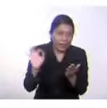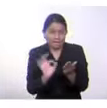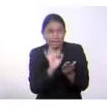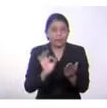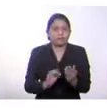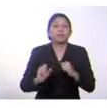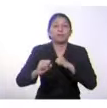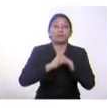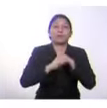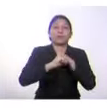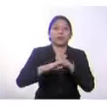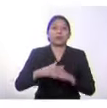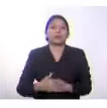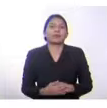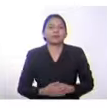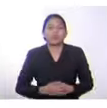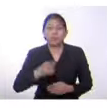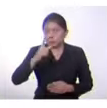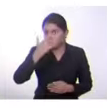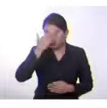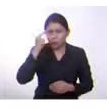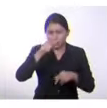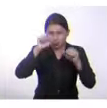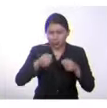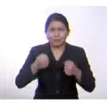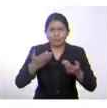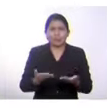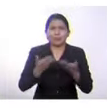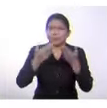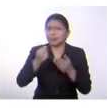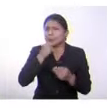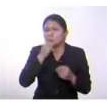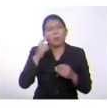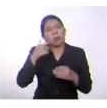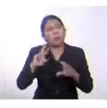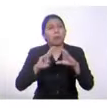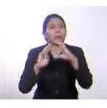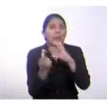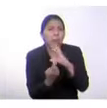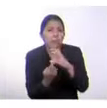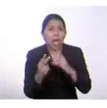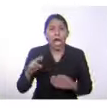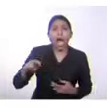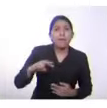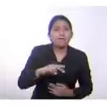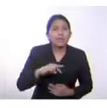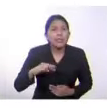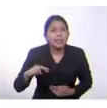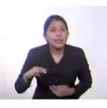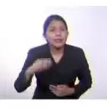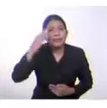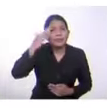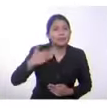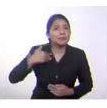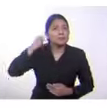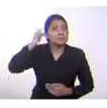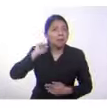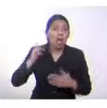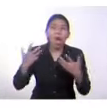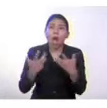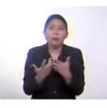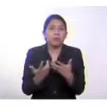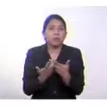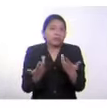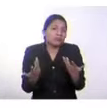Publicación. Recuerda que puedes compartir tu texto en redes sociales, con tus amigas, con tus amigos, con tus compañeras, con